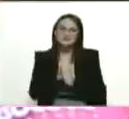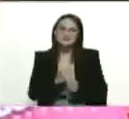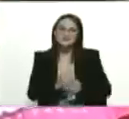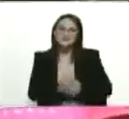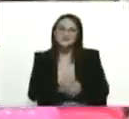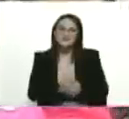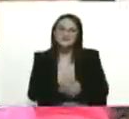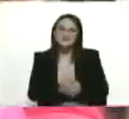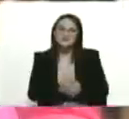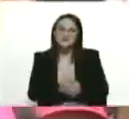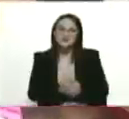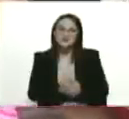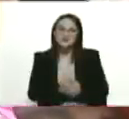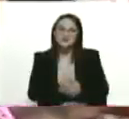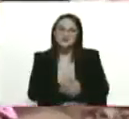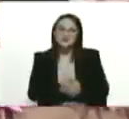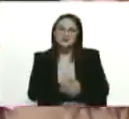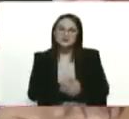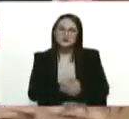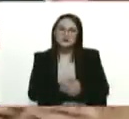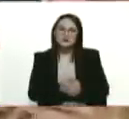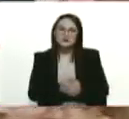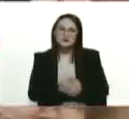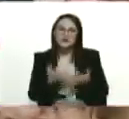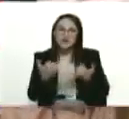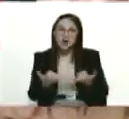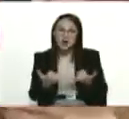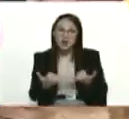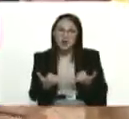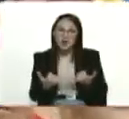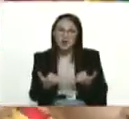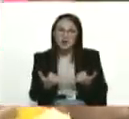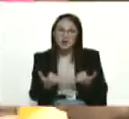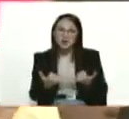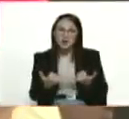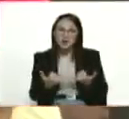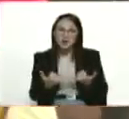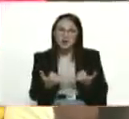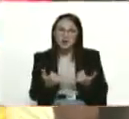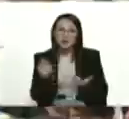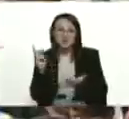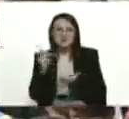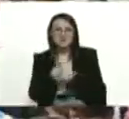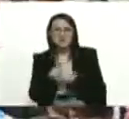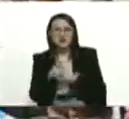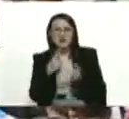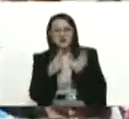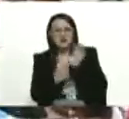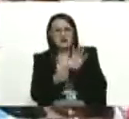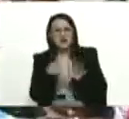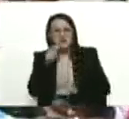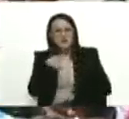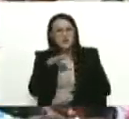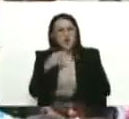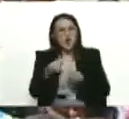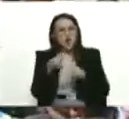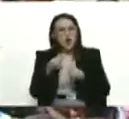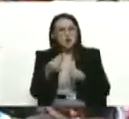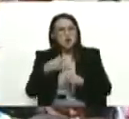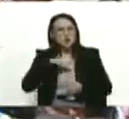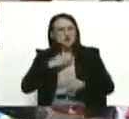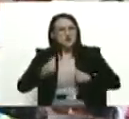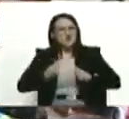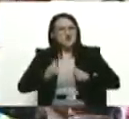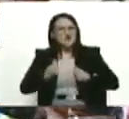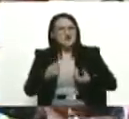calle. ¿Van a venir ellos ahora? ¿Van a venir ellos ahora a darle lección al pueblo cómo sobrevivir después que ellos